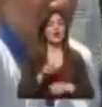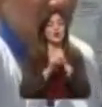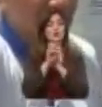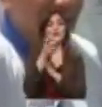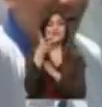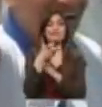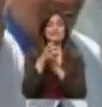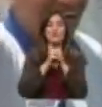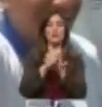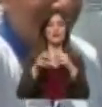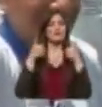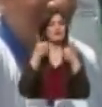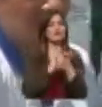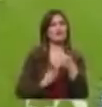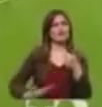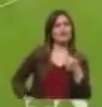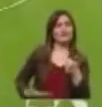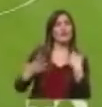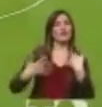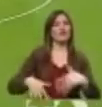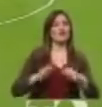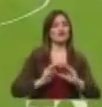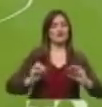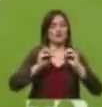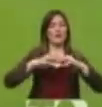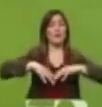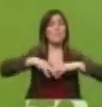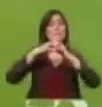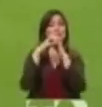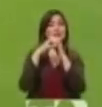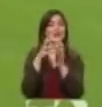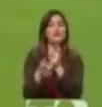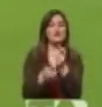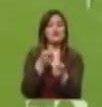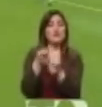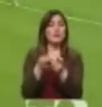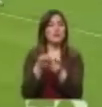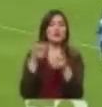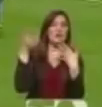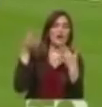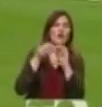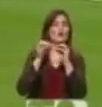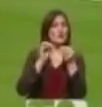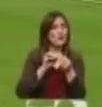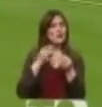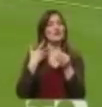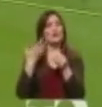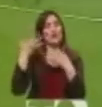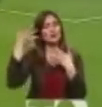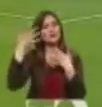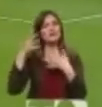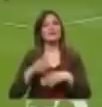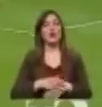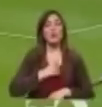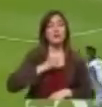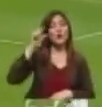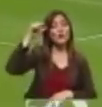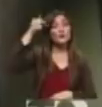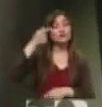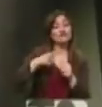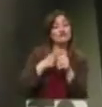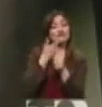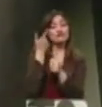que, según el informe de Contraloría, hubo un incremento en la venta de espacios a movimientos políticos, además de pautas estatales